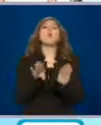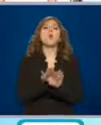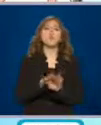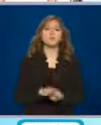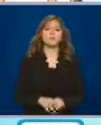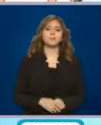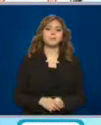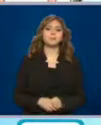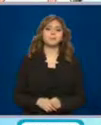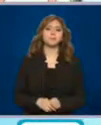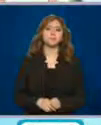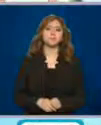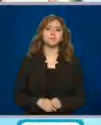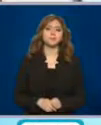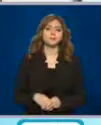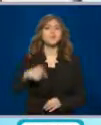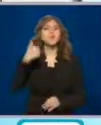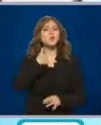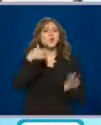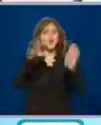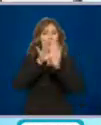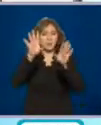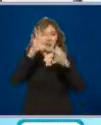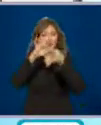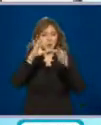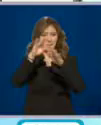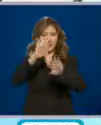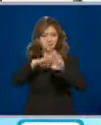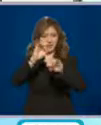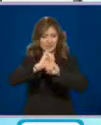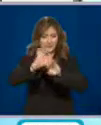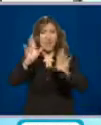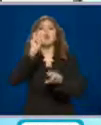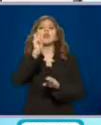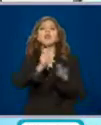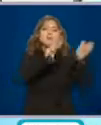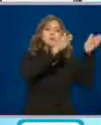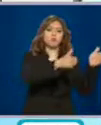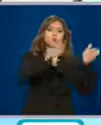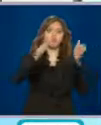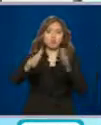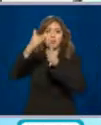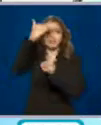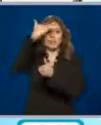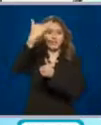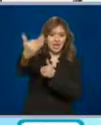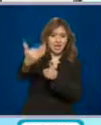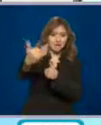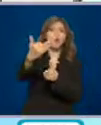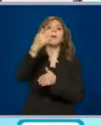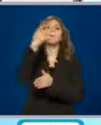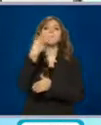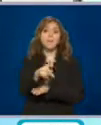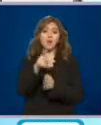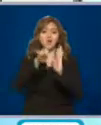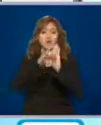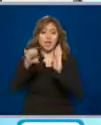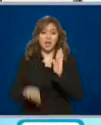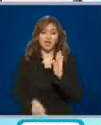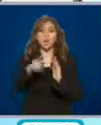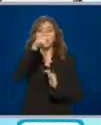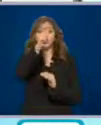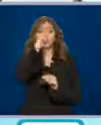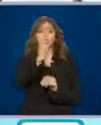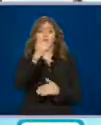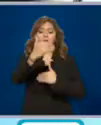explicar en relación, por ejemplo, a las etapas, ¿no? O sea, estas familias tienen ciertas etapas por las que van atravesando. Ojo, no es de manera